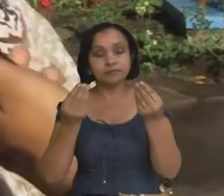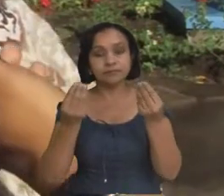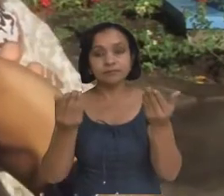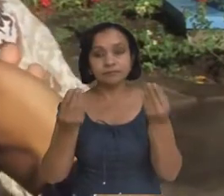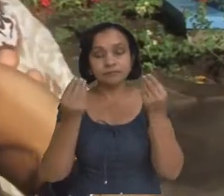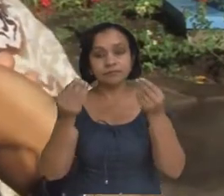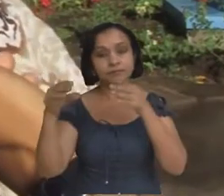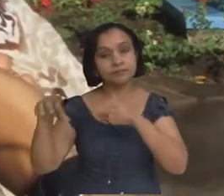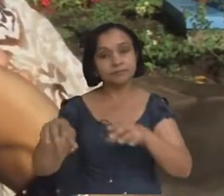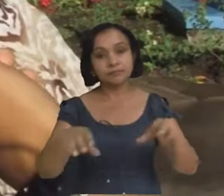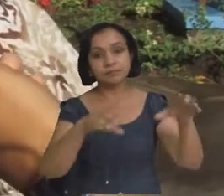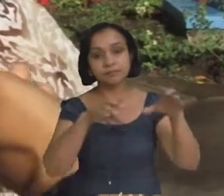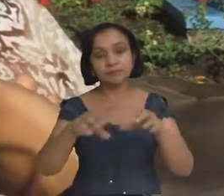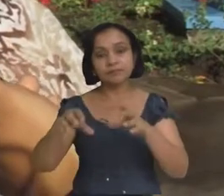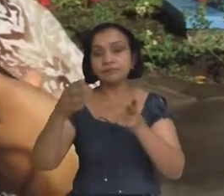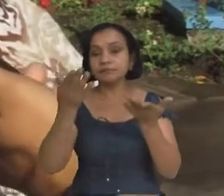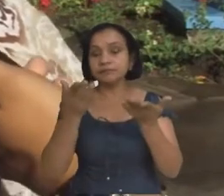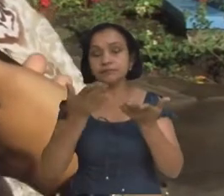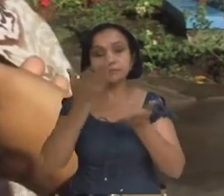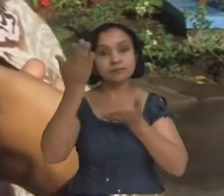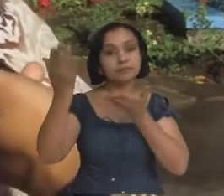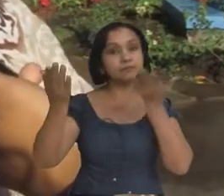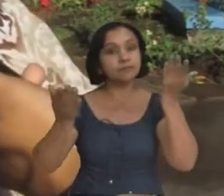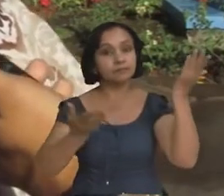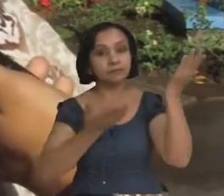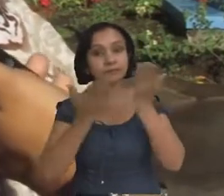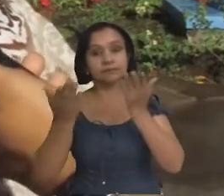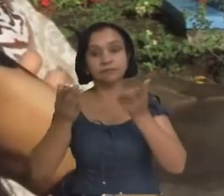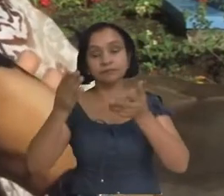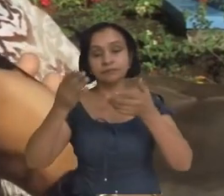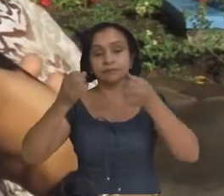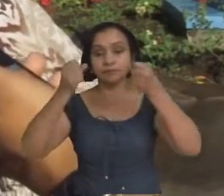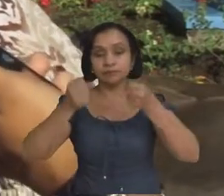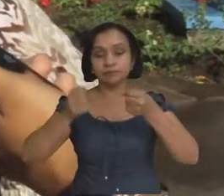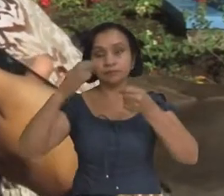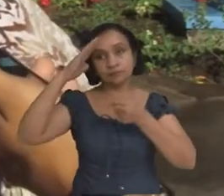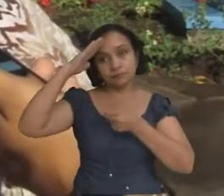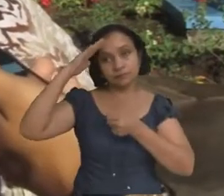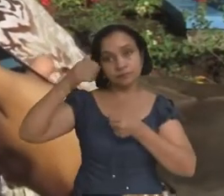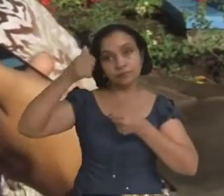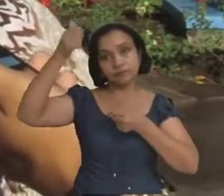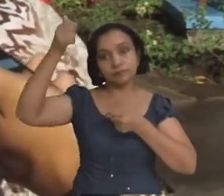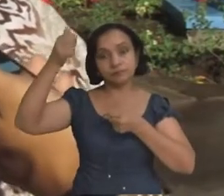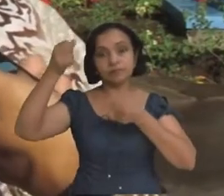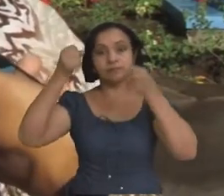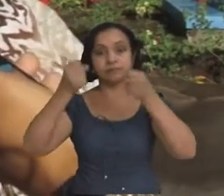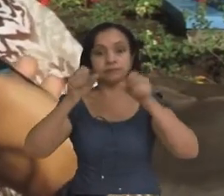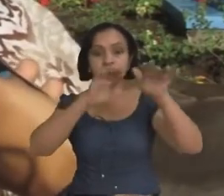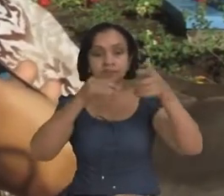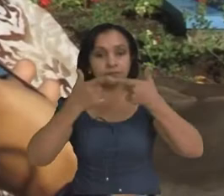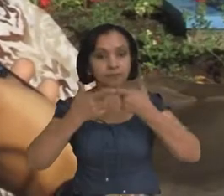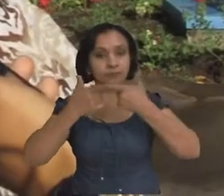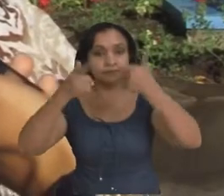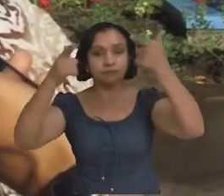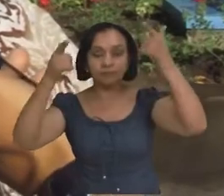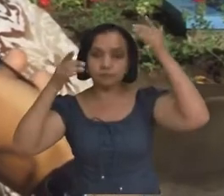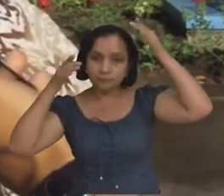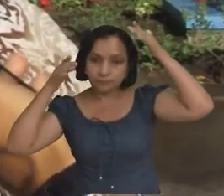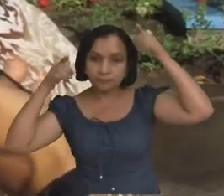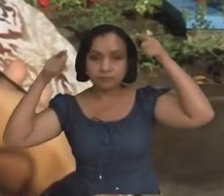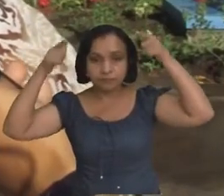de actividades honrando a nuestro poeta insigne y a nuestro general de hombres y mujeres libres, que bueno, a 86 años sigue vigente su legado